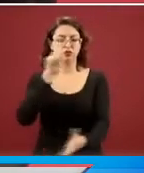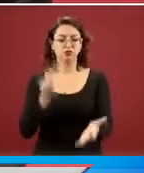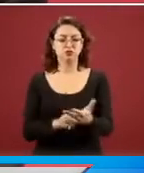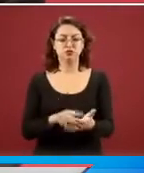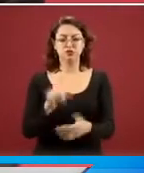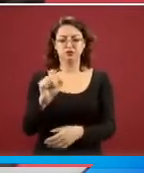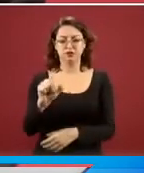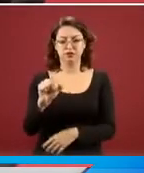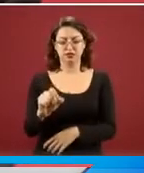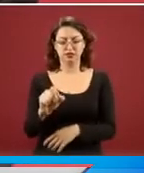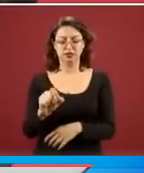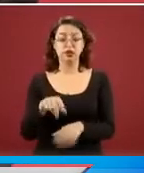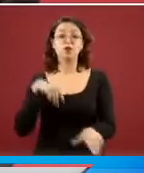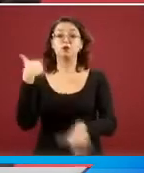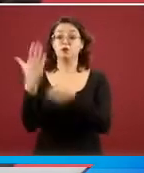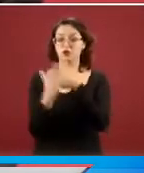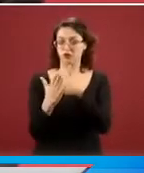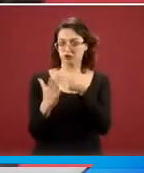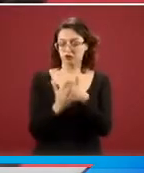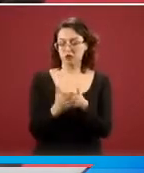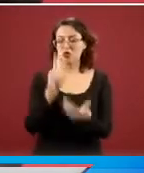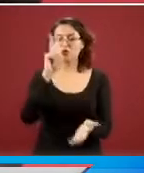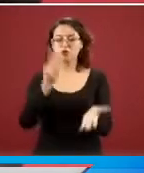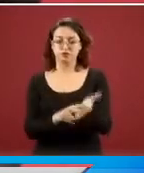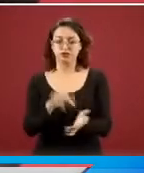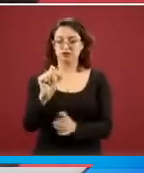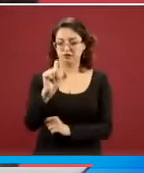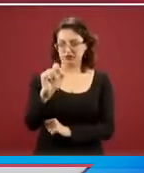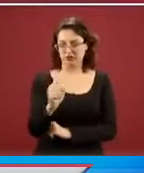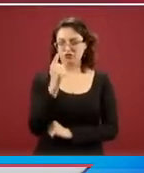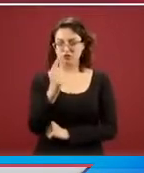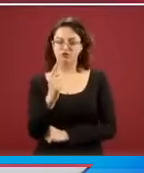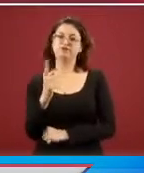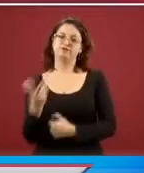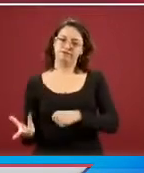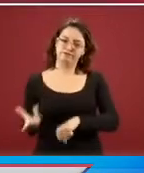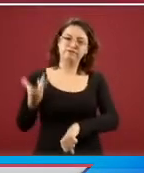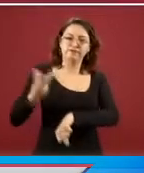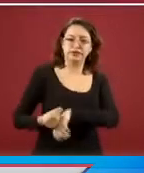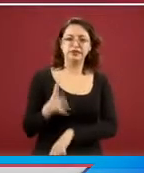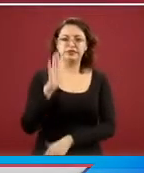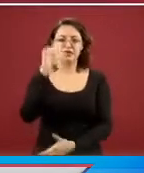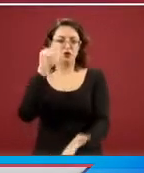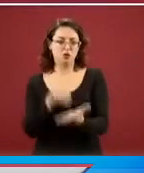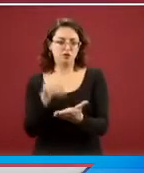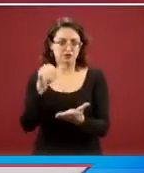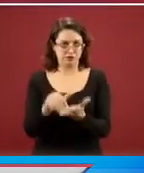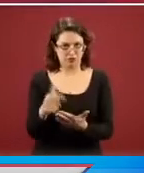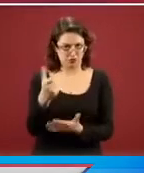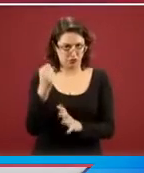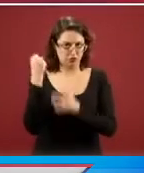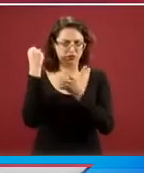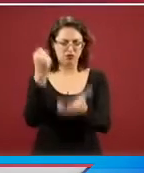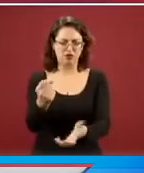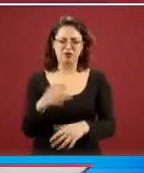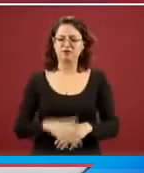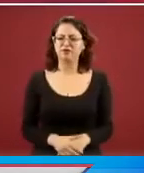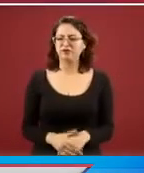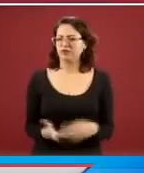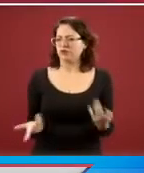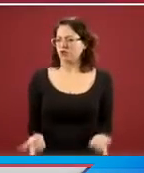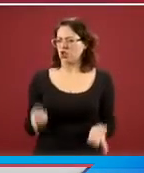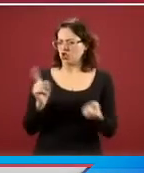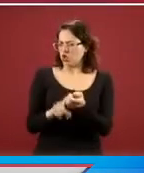este sindicato petrolero y sobre todo los cumplimientos de la ley de llevar a cabo la democracia en los sindicatos. Insiste tajantemente que tiene que